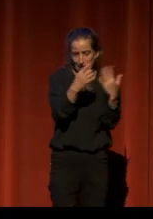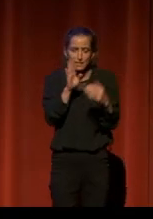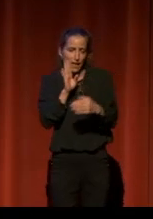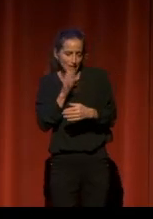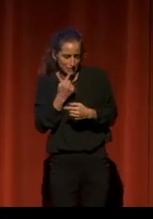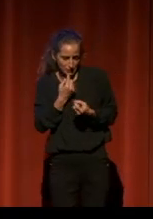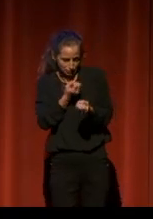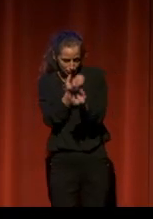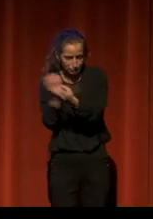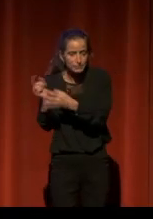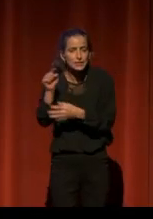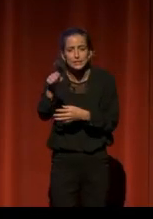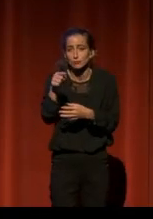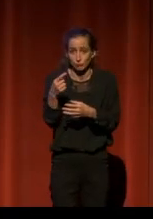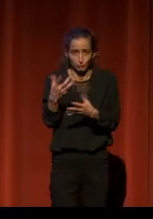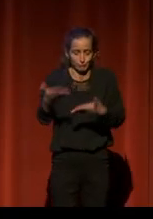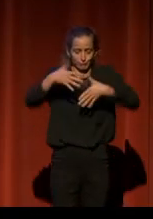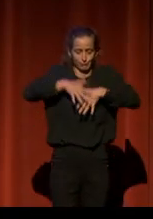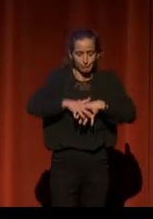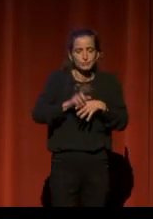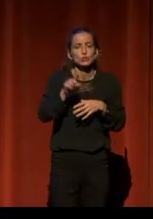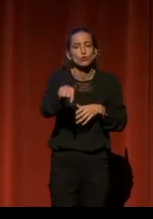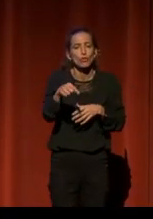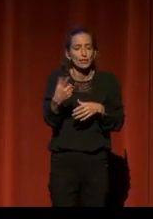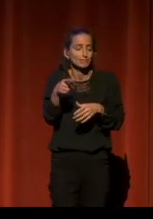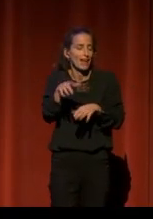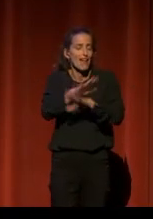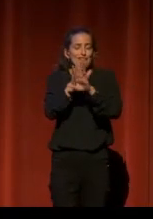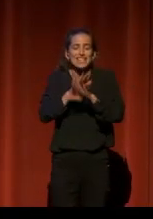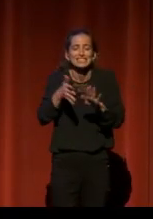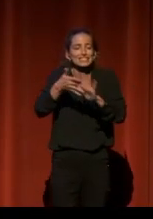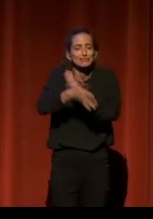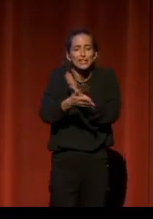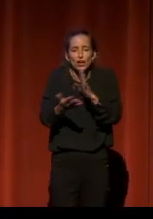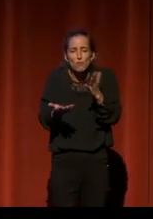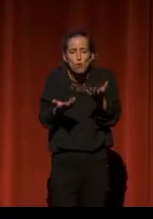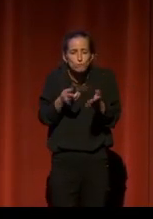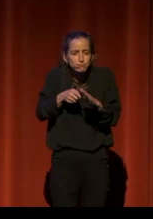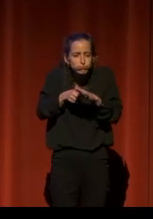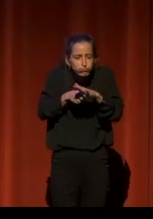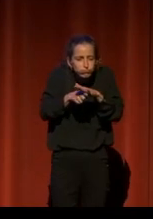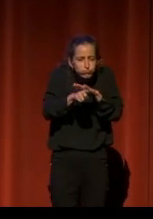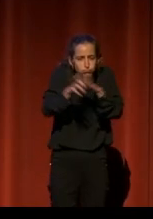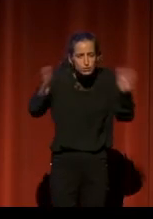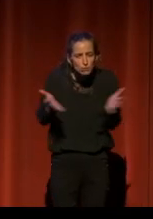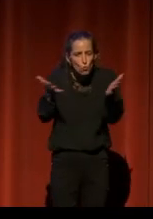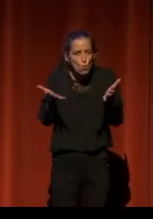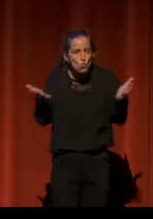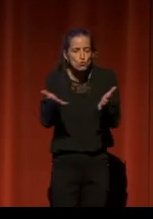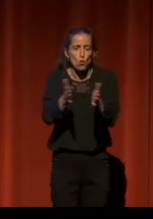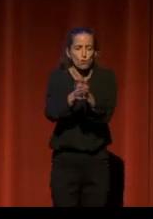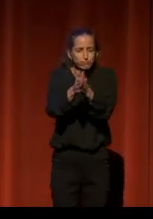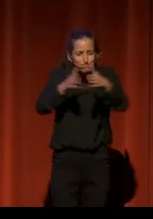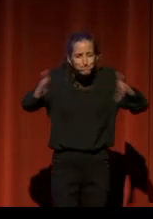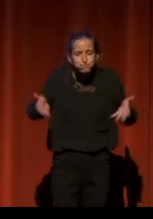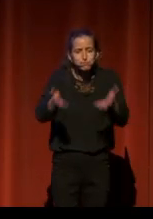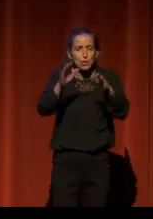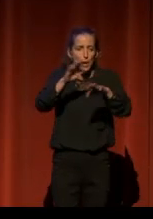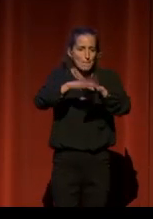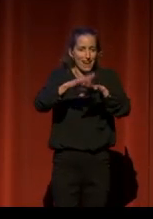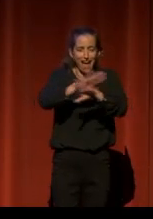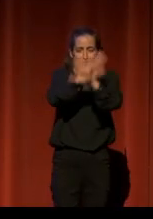etal la biblioteca se convierte en un acelerador de partículas que conecta intereses necesidades del entorno creando un punto magnético de